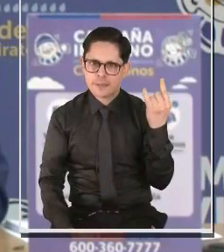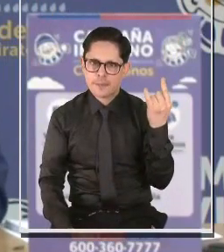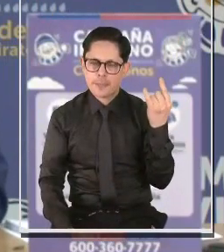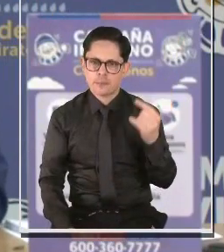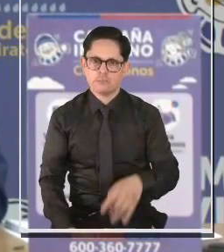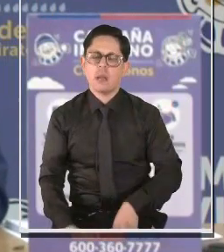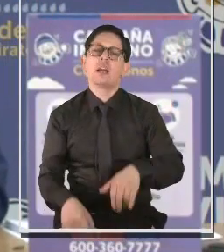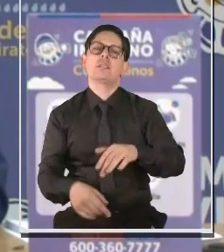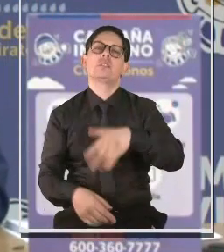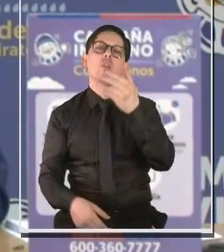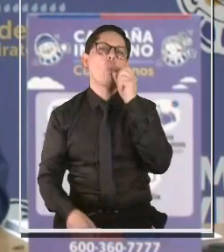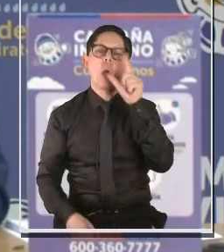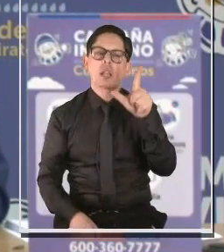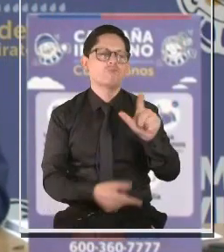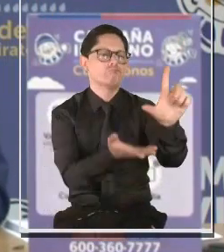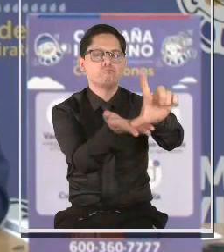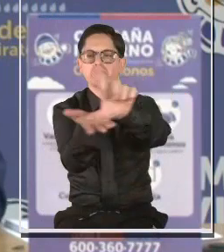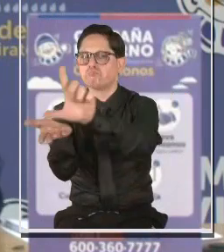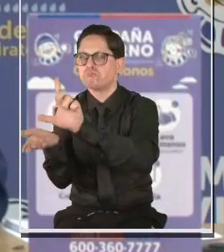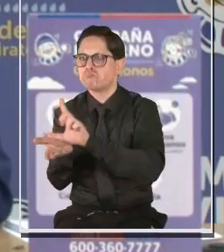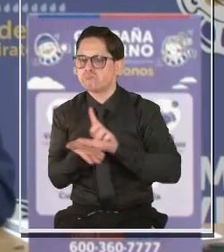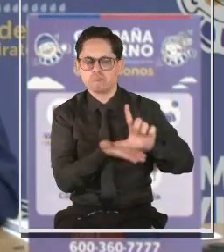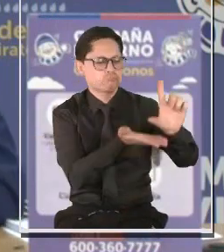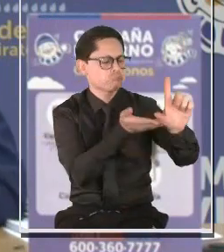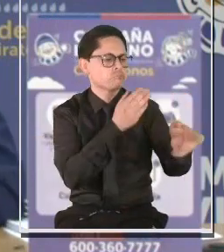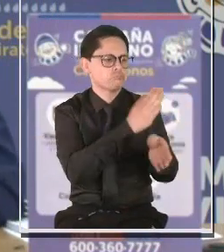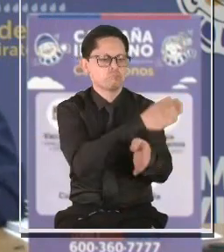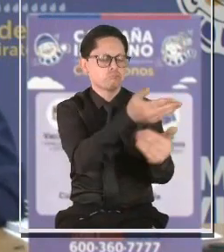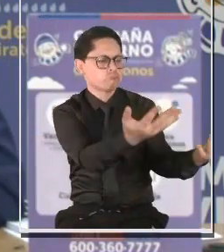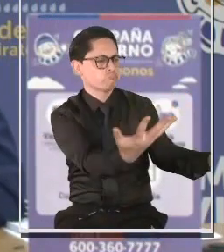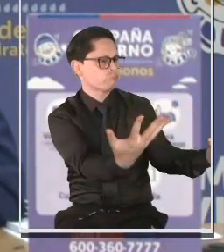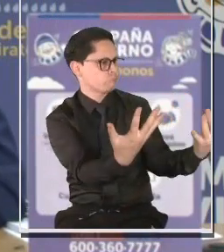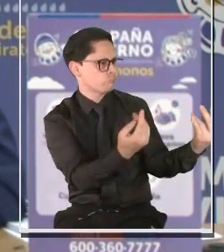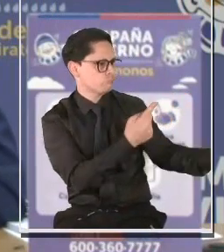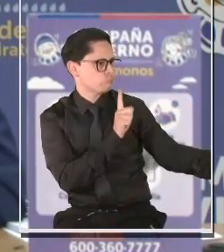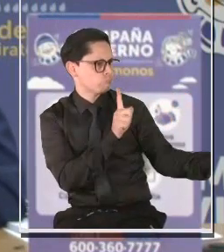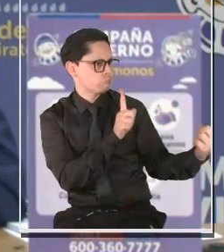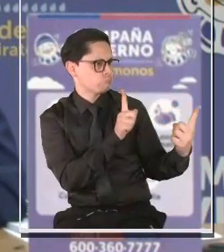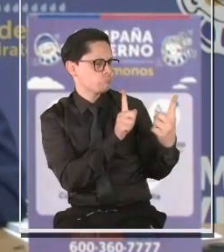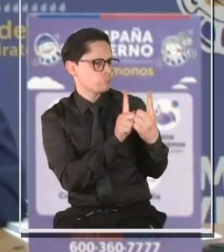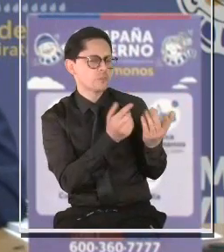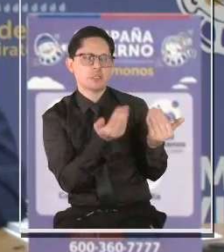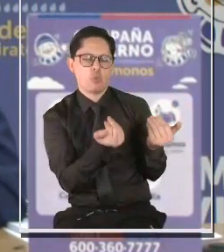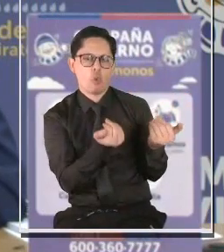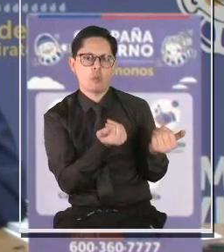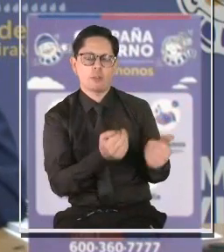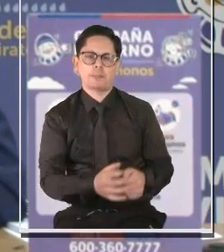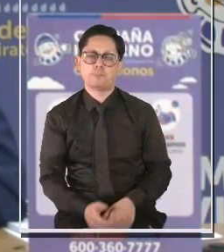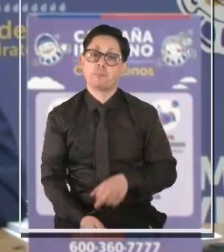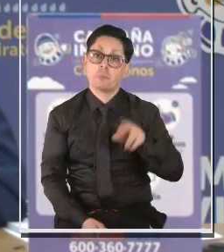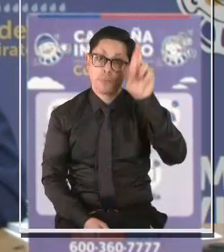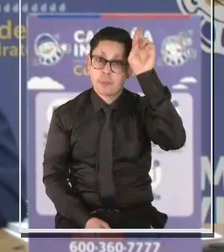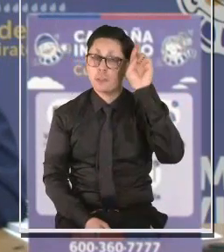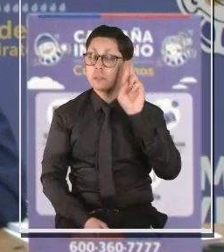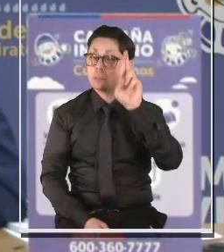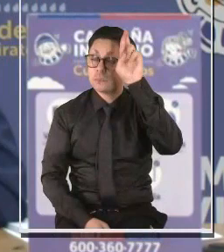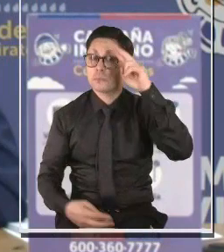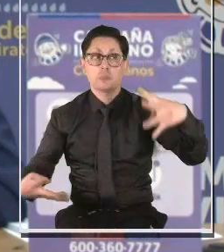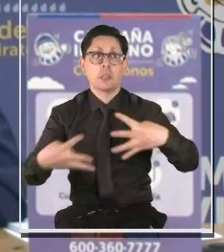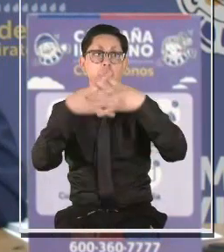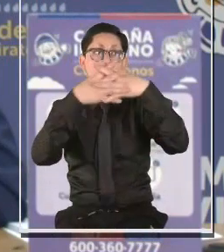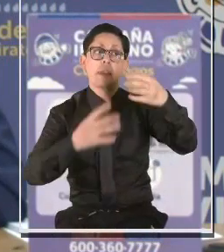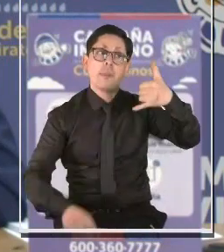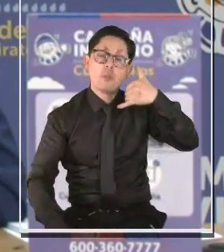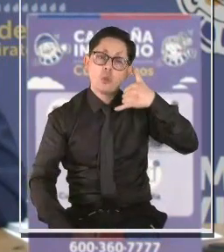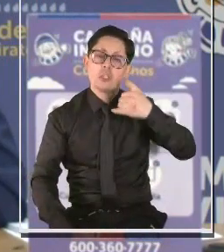disponible en cualquier lugar de territorio para recibirlos si requieren una atención Si queremos reforzar el teléfono